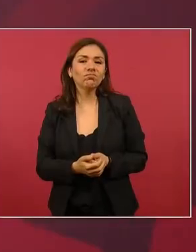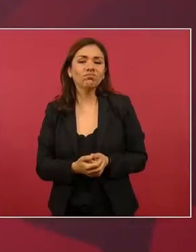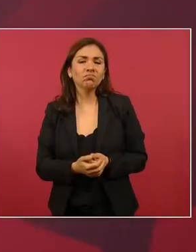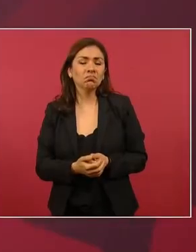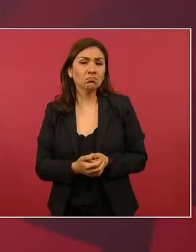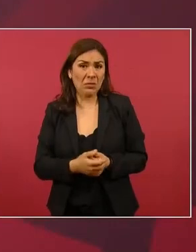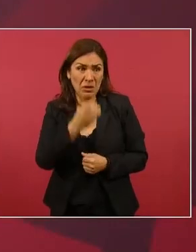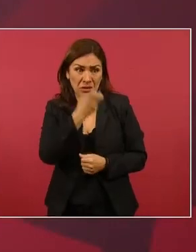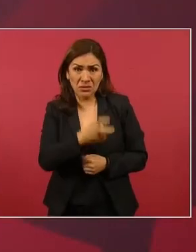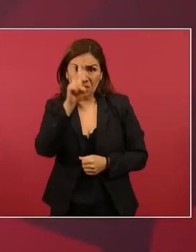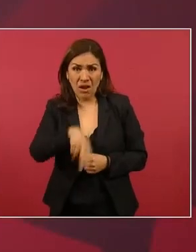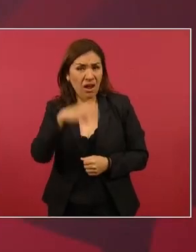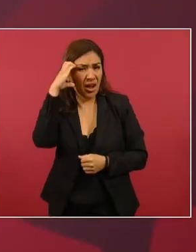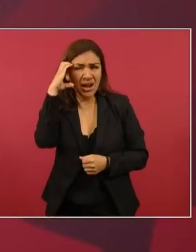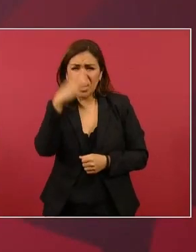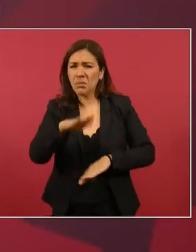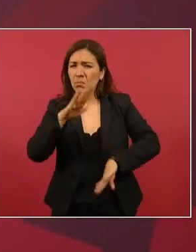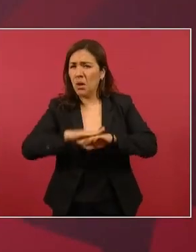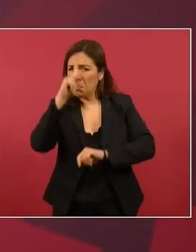crimen y un error.